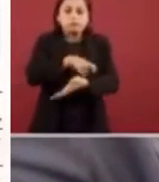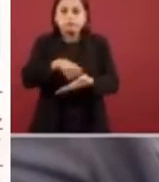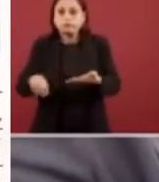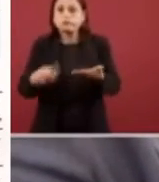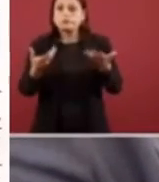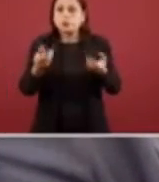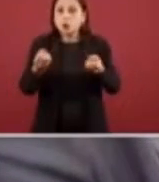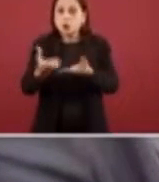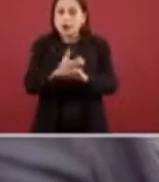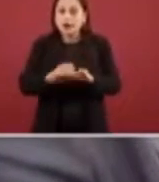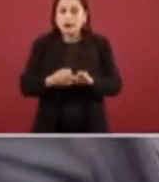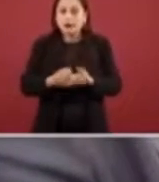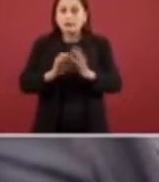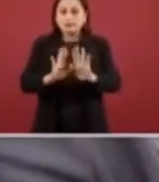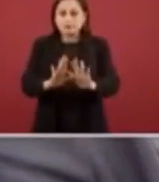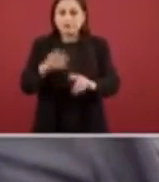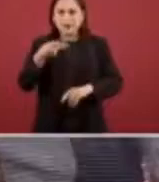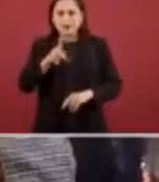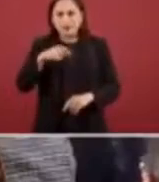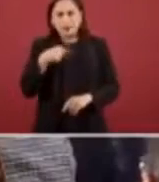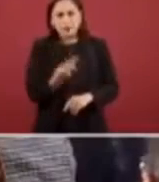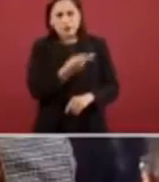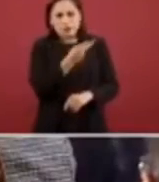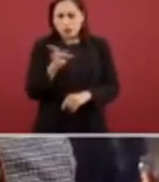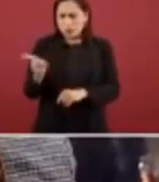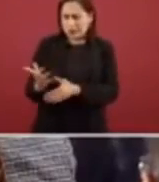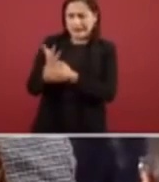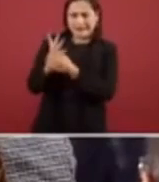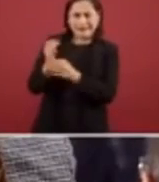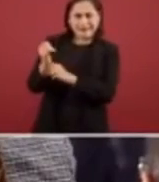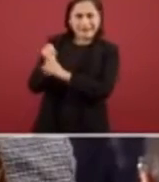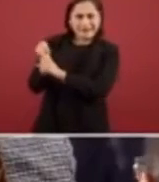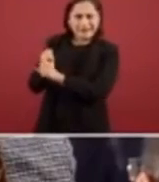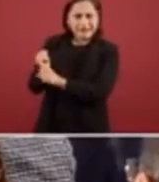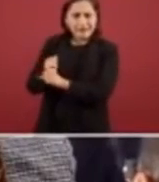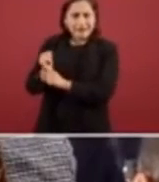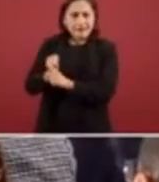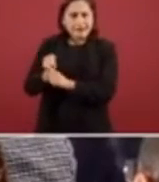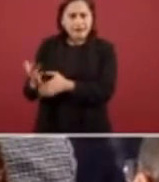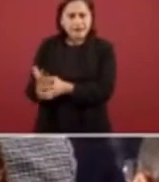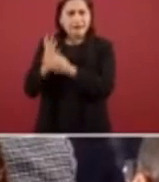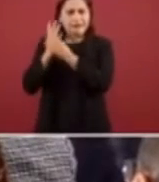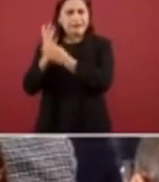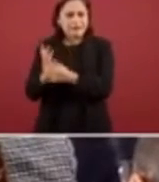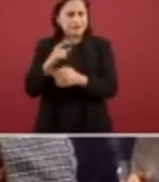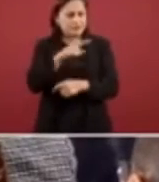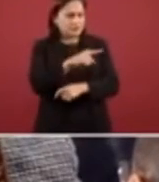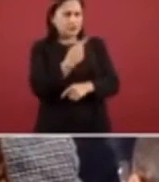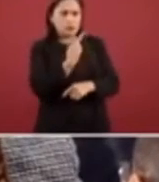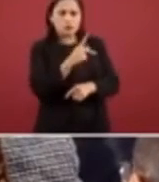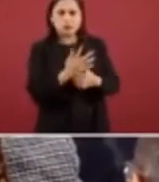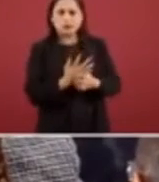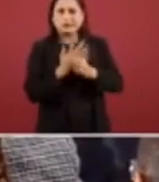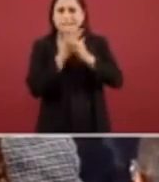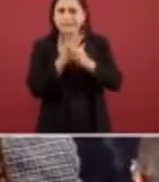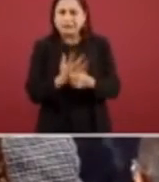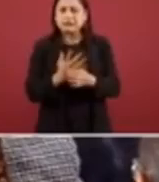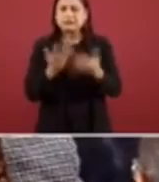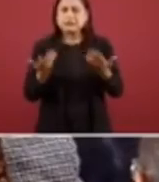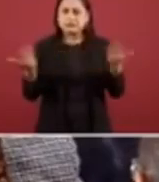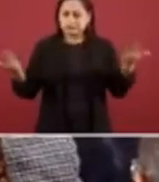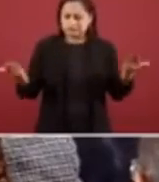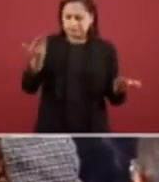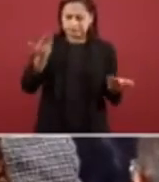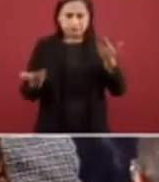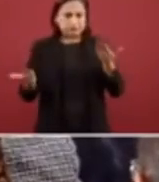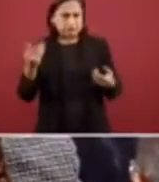verdad no le preocupan o no le inquietan o el resto de la economía, los indicadores que usted da, contrarrestan esto. ¿Cuál es la situación que